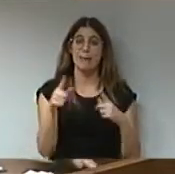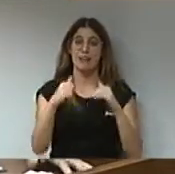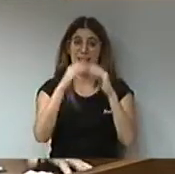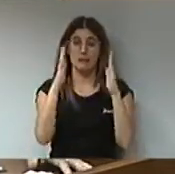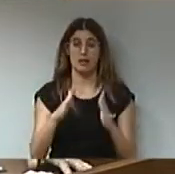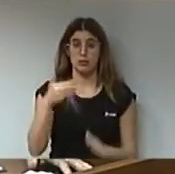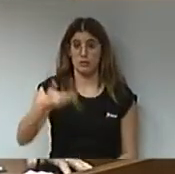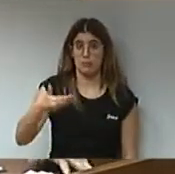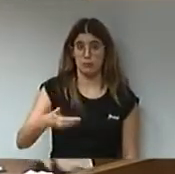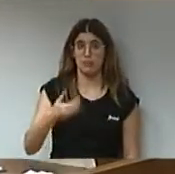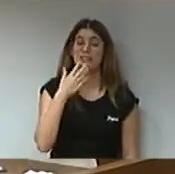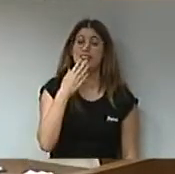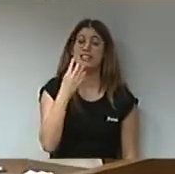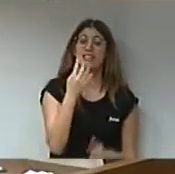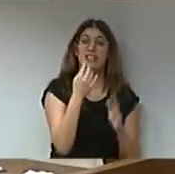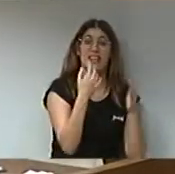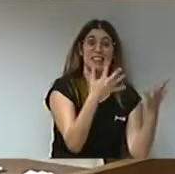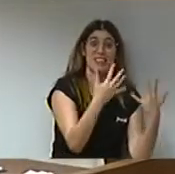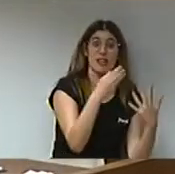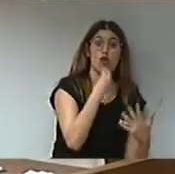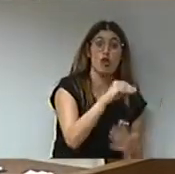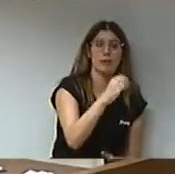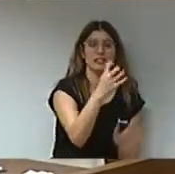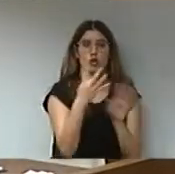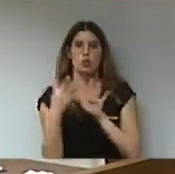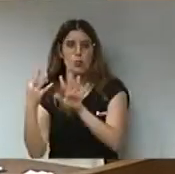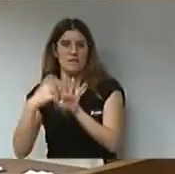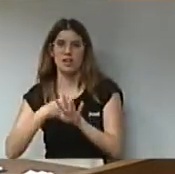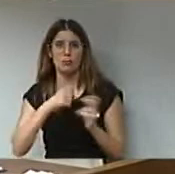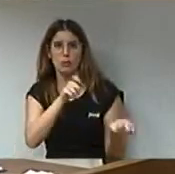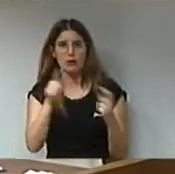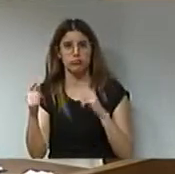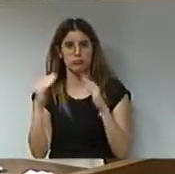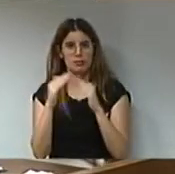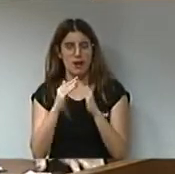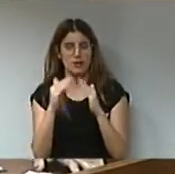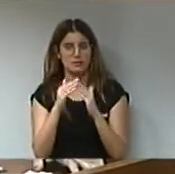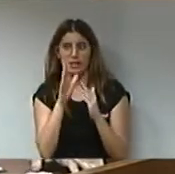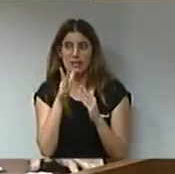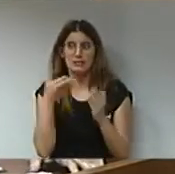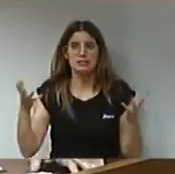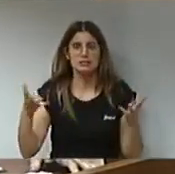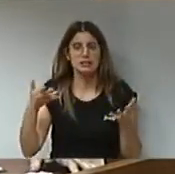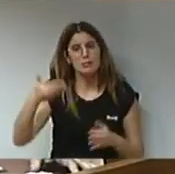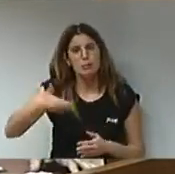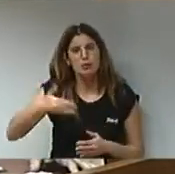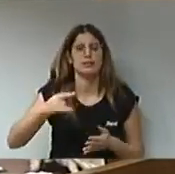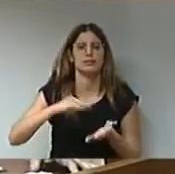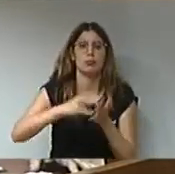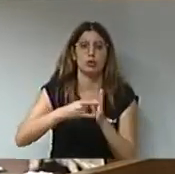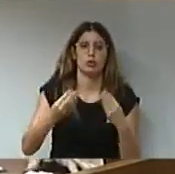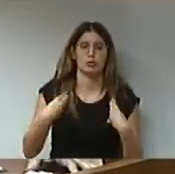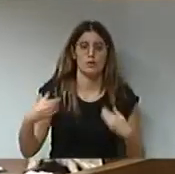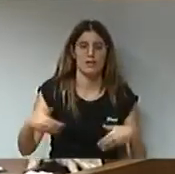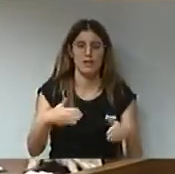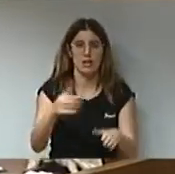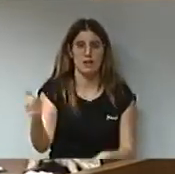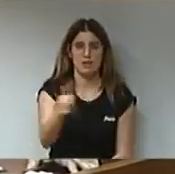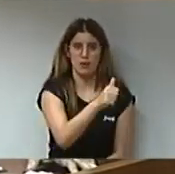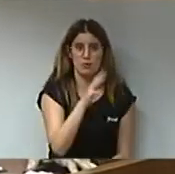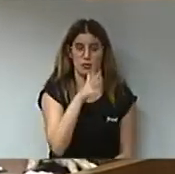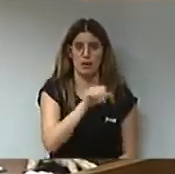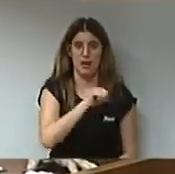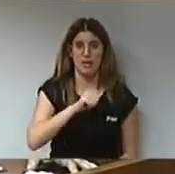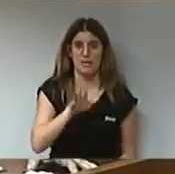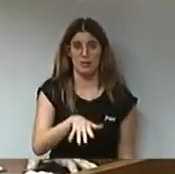hoy emanciparse. Ayudar a nuestros jóvenes es fundamental para que puedan desarrollar un proyecto de vida en esta comunidad, que puedan independizarse y